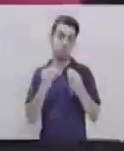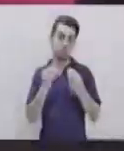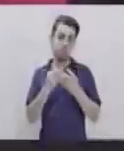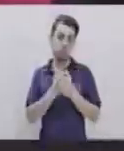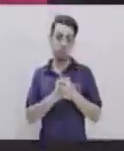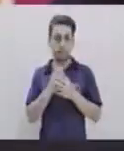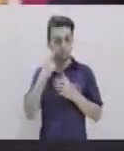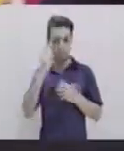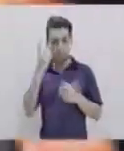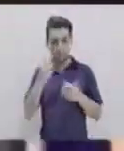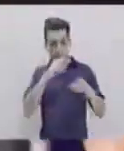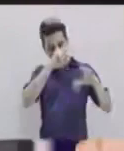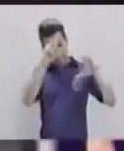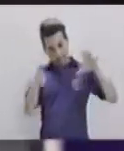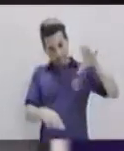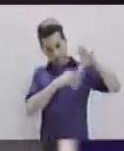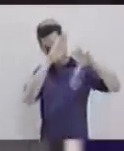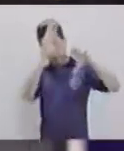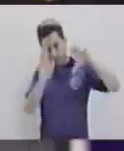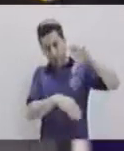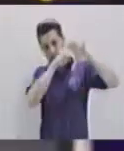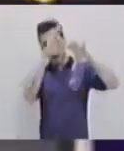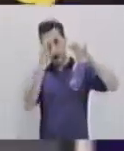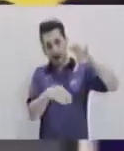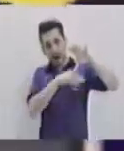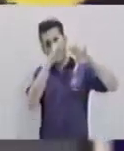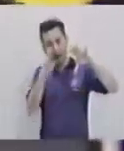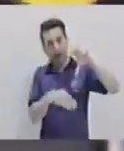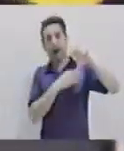mucho. Vamos a ver otra vez la ruleta.